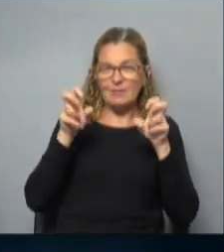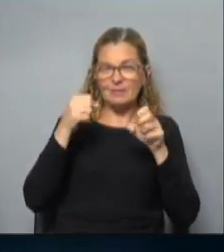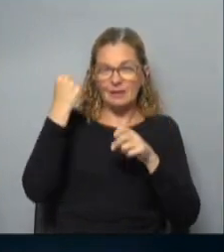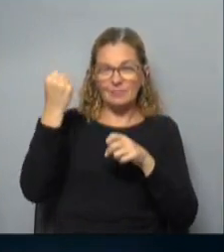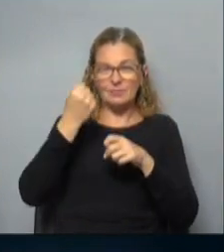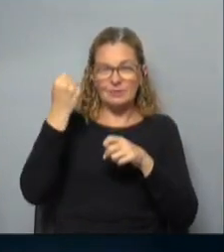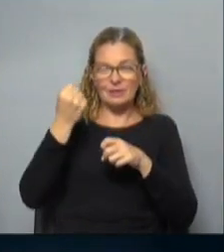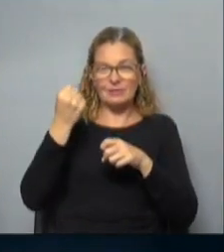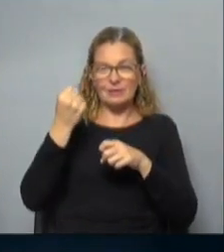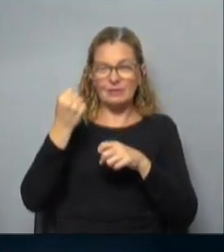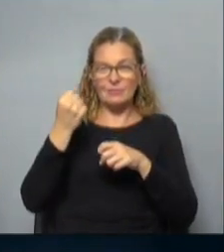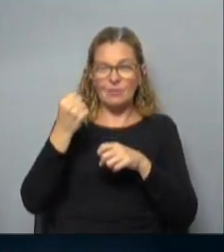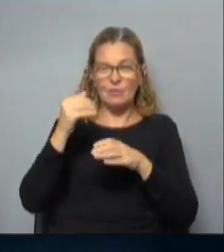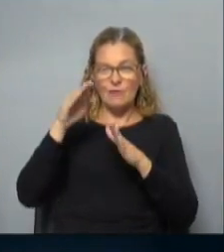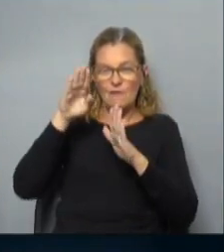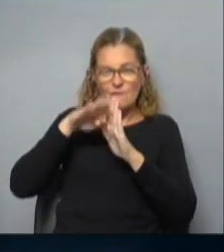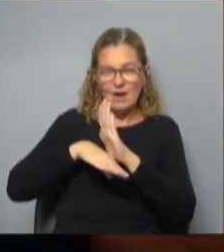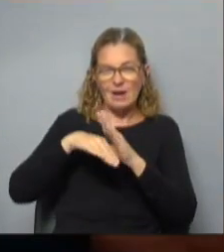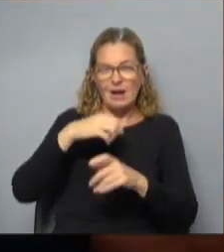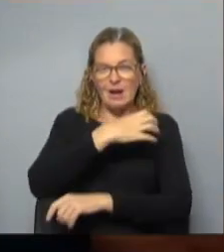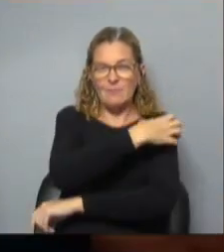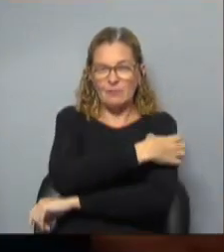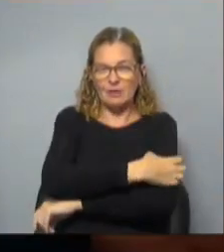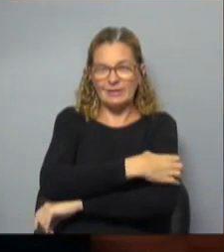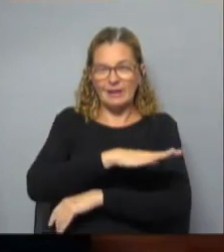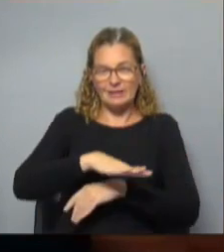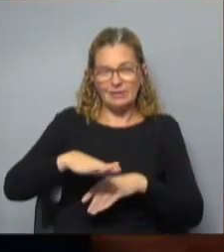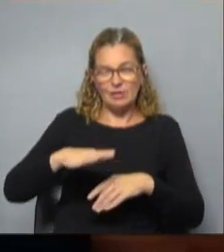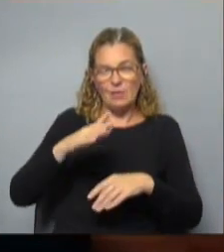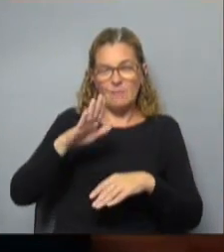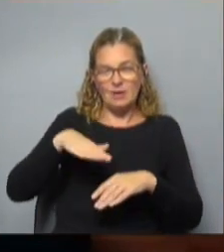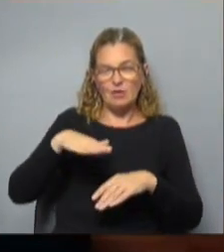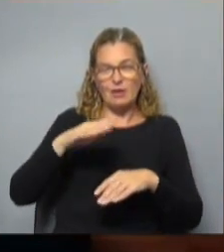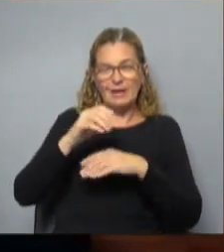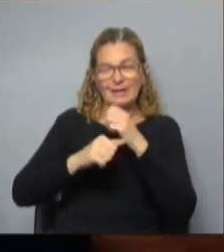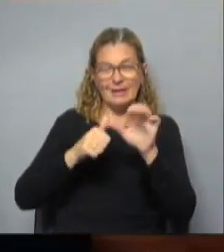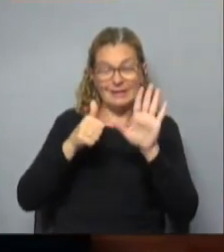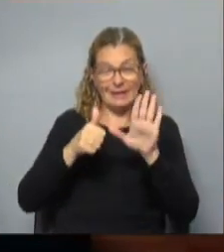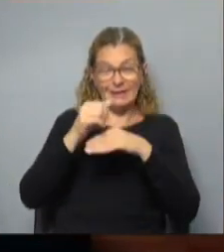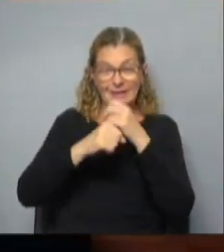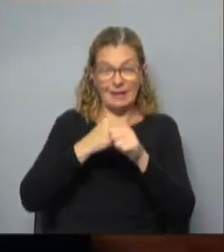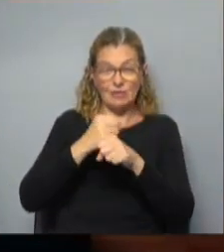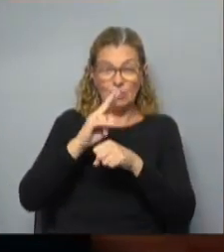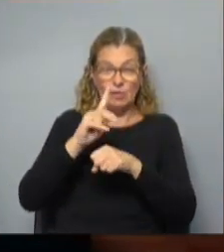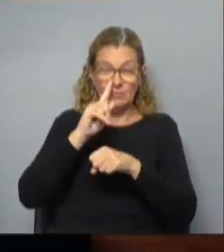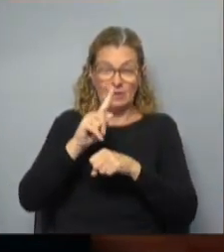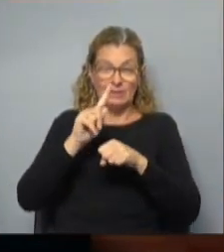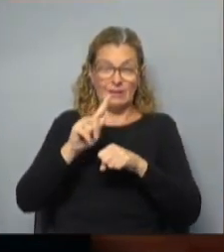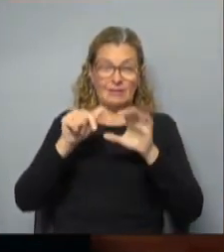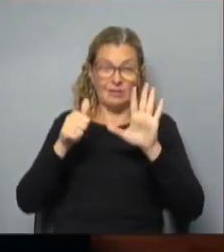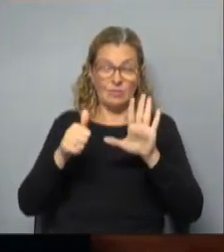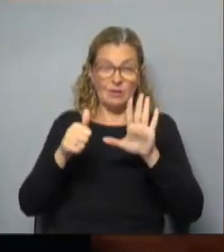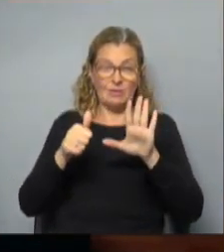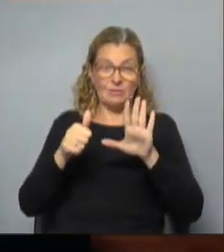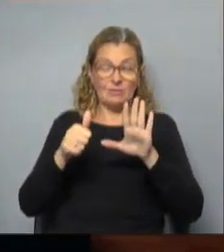importante que es la reducción de la pobreza en los niños menores de 6 años en el año 2019 teníamos